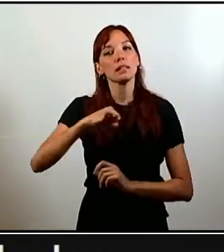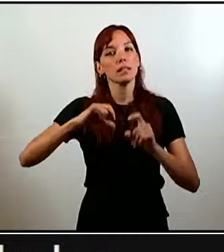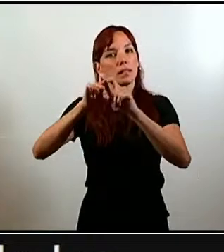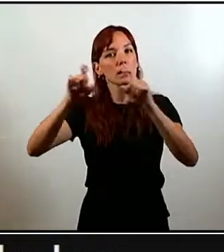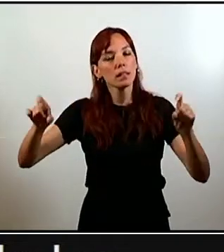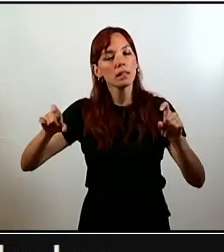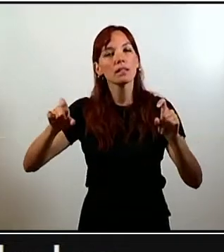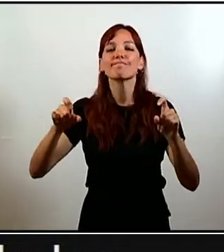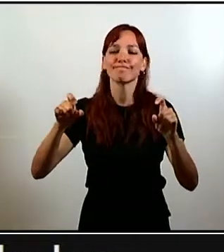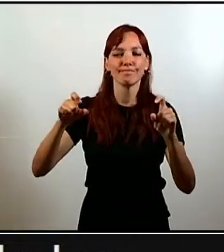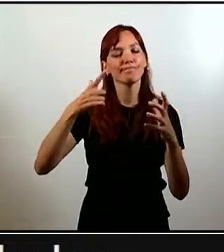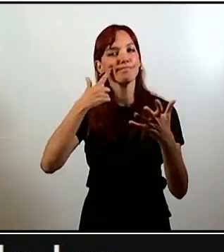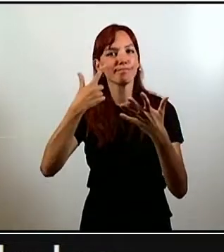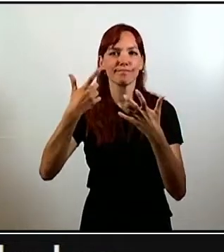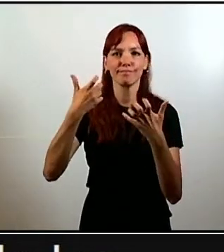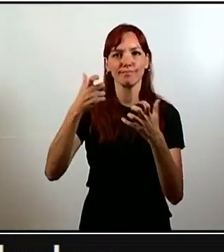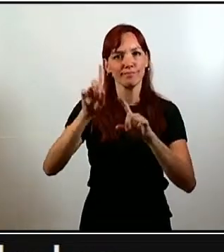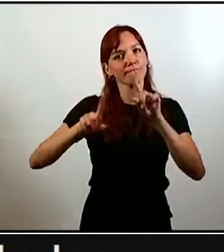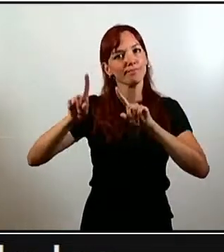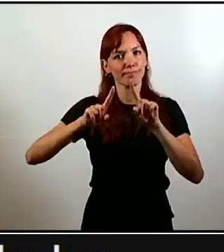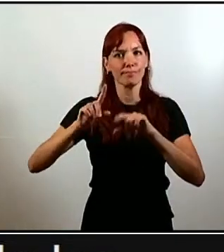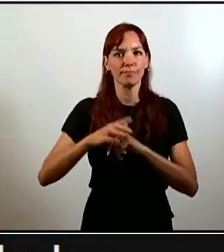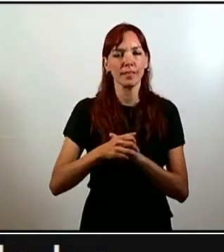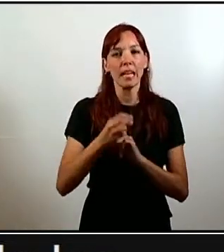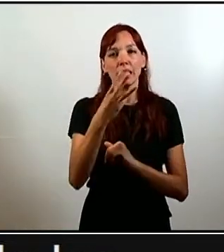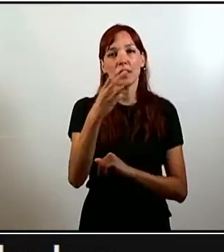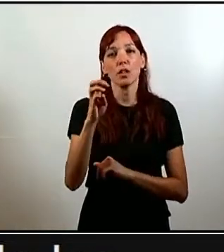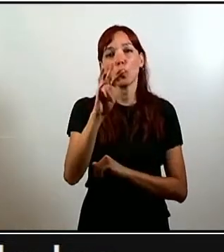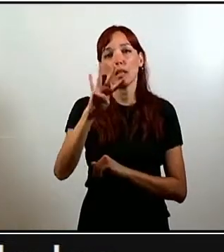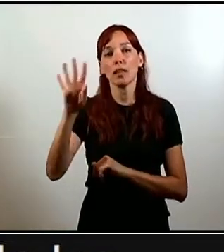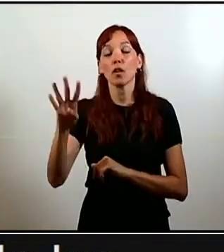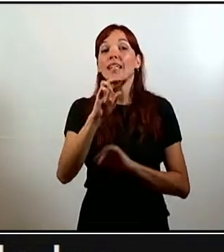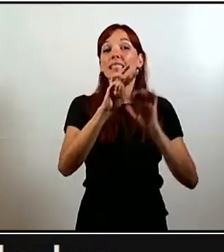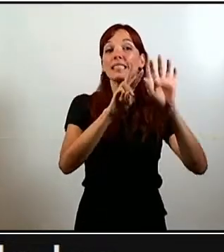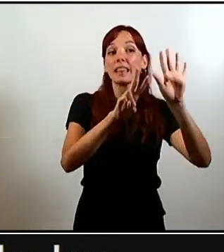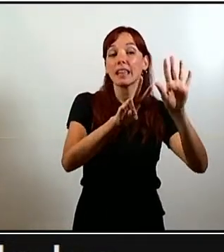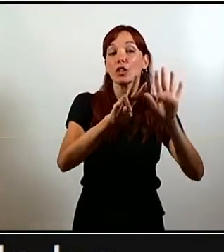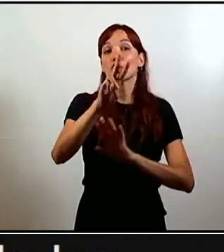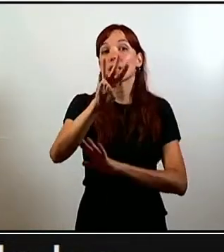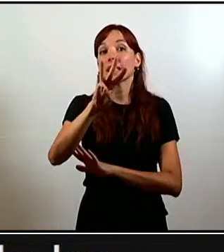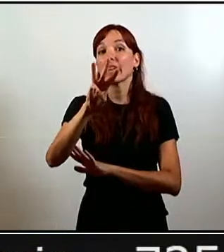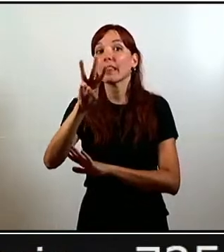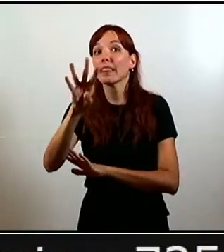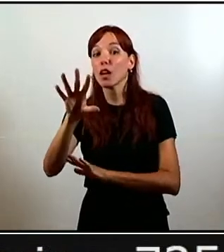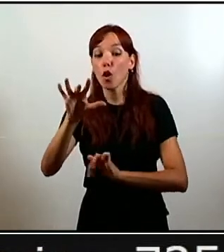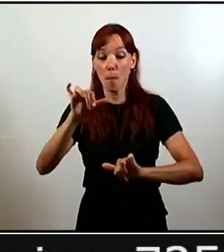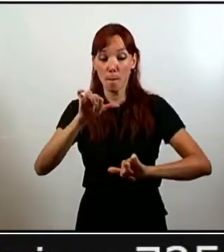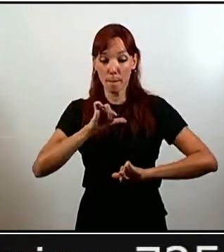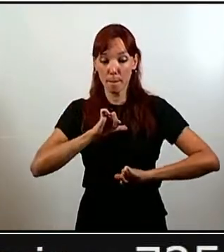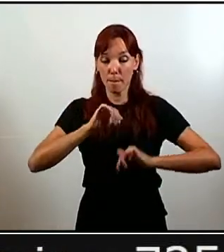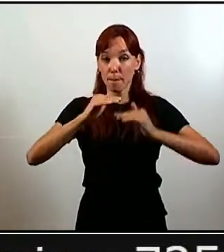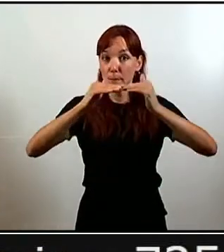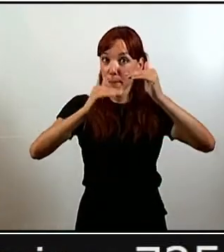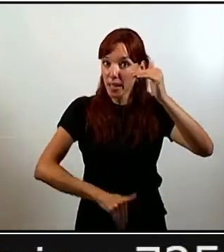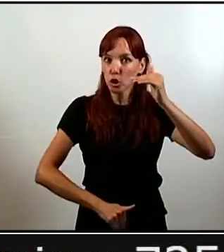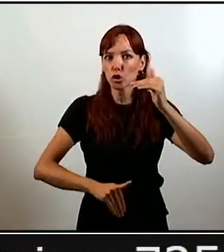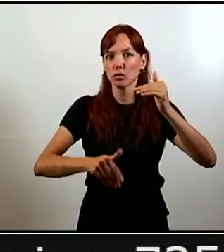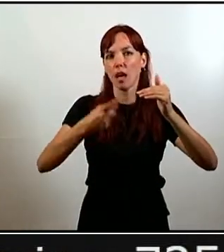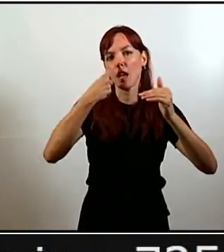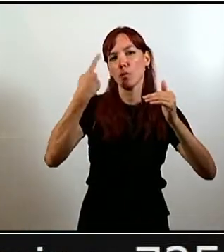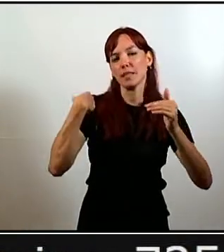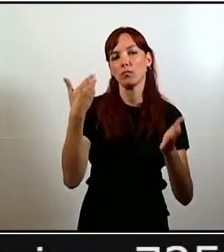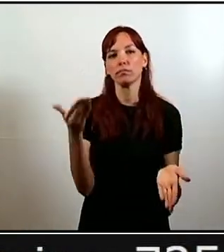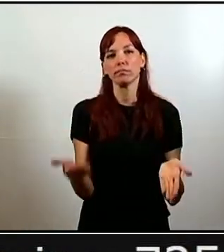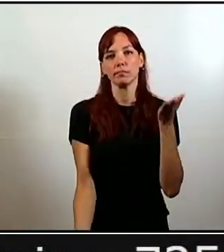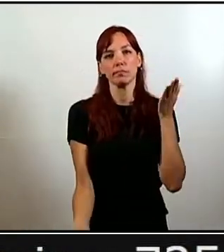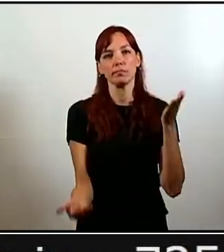342 autónomos menos que en junio y 735 autónomos menos que hace un año. Y esta